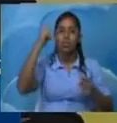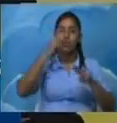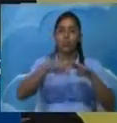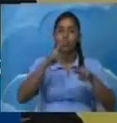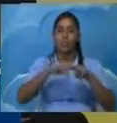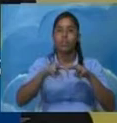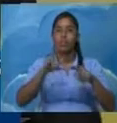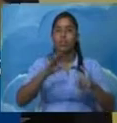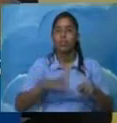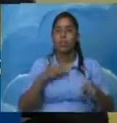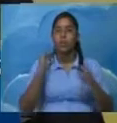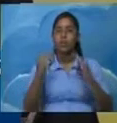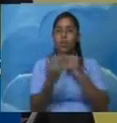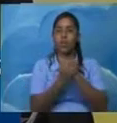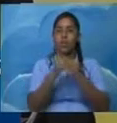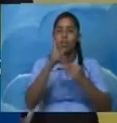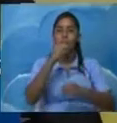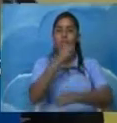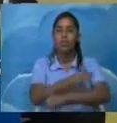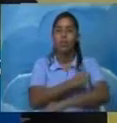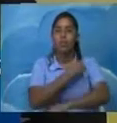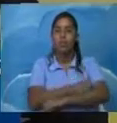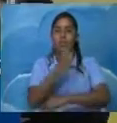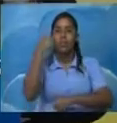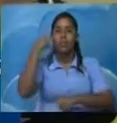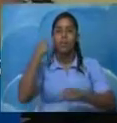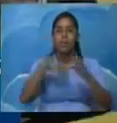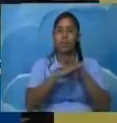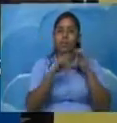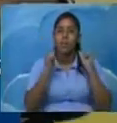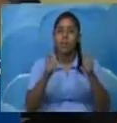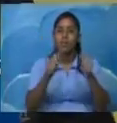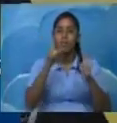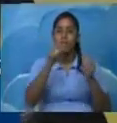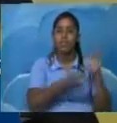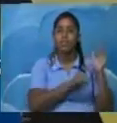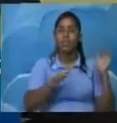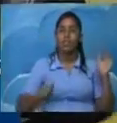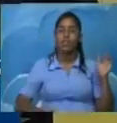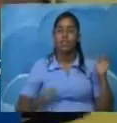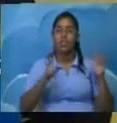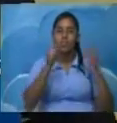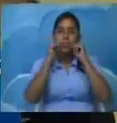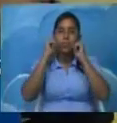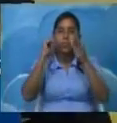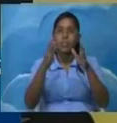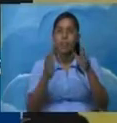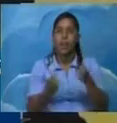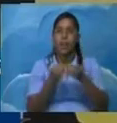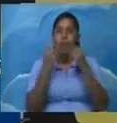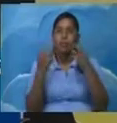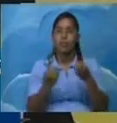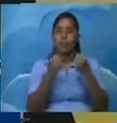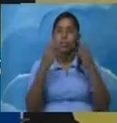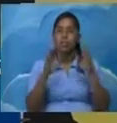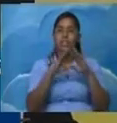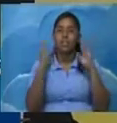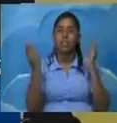y obedecer. Para que te vaya bien, dice la Biblia, que el Señor te bendecirá, te dará abundancia en la tierra que